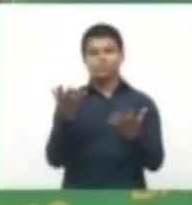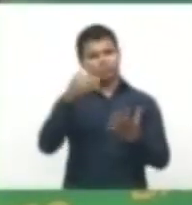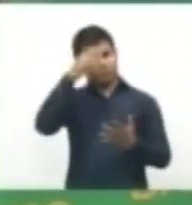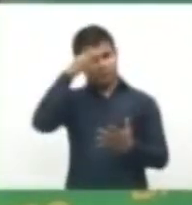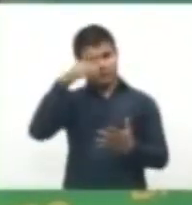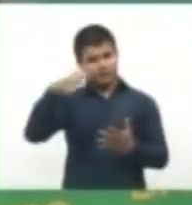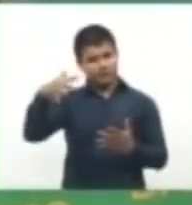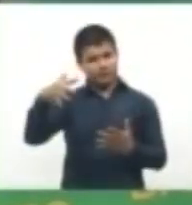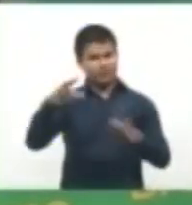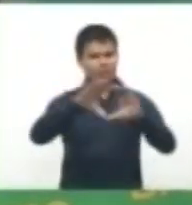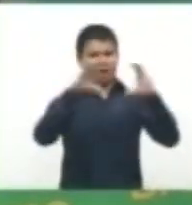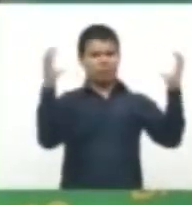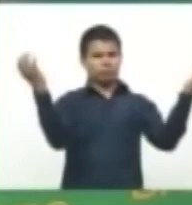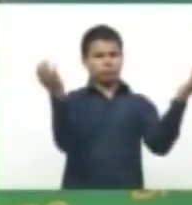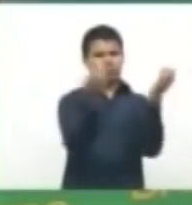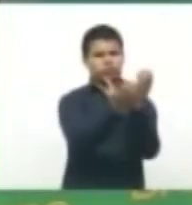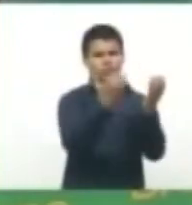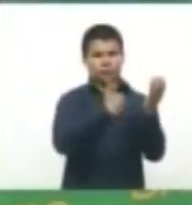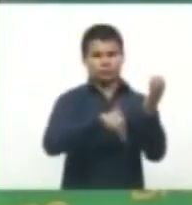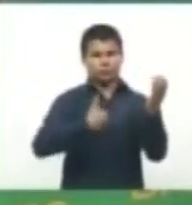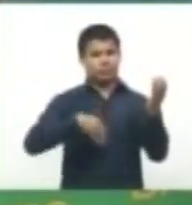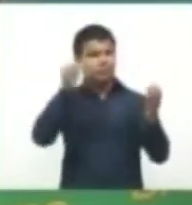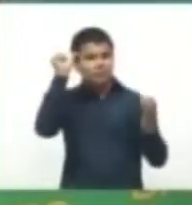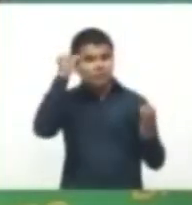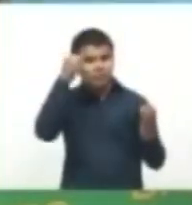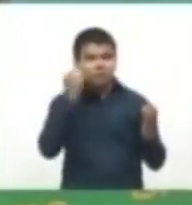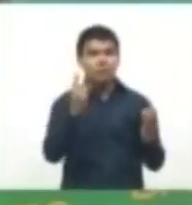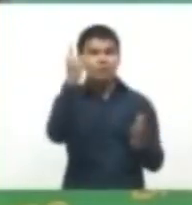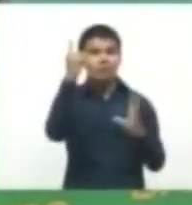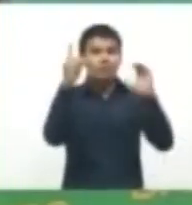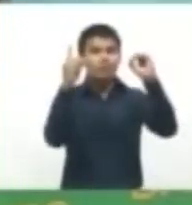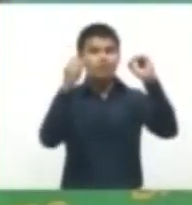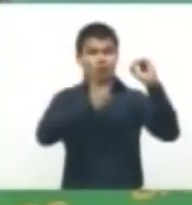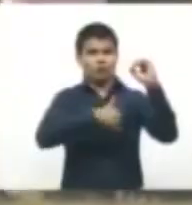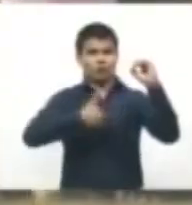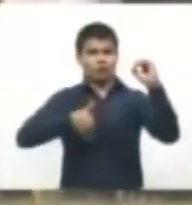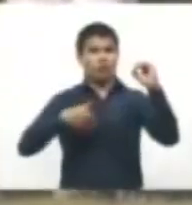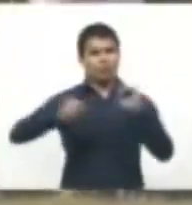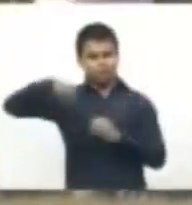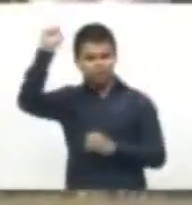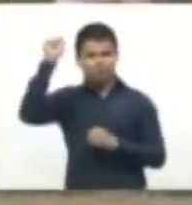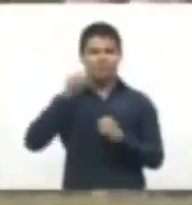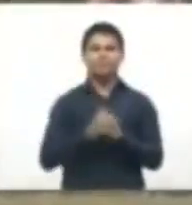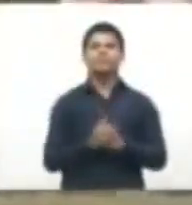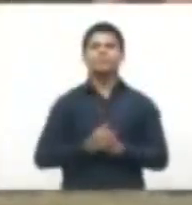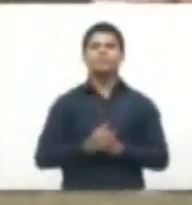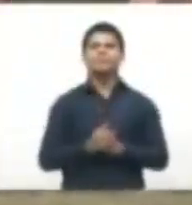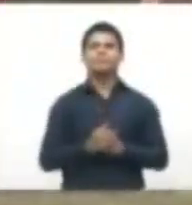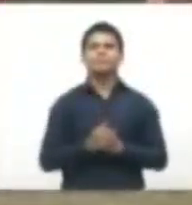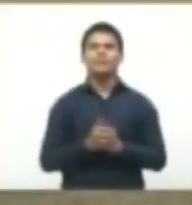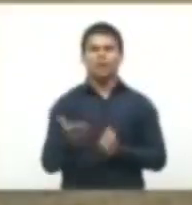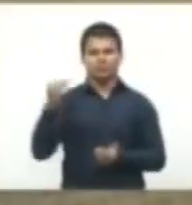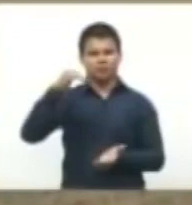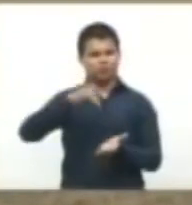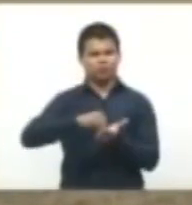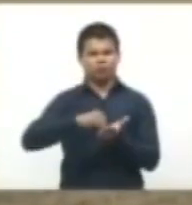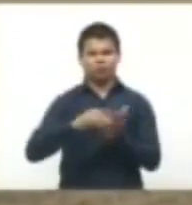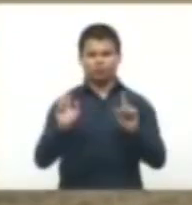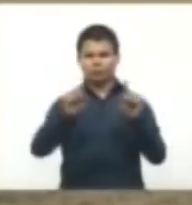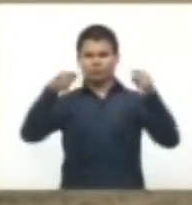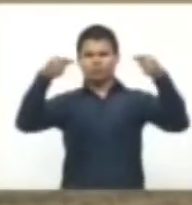Los Tiburones, recordemos, están ganando la serie 1-0. Sellar la clasificación a la siguiente fase de la